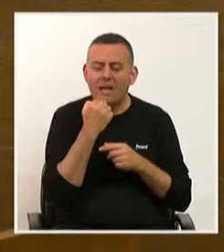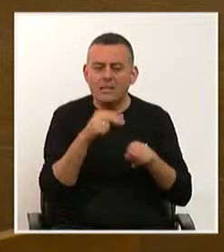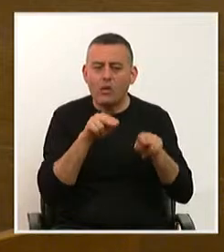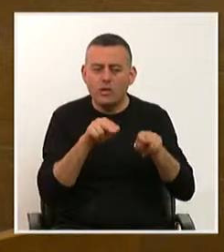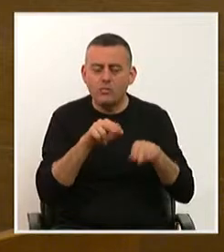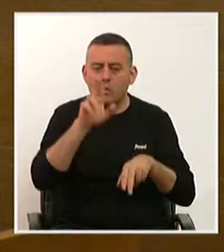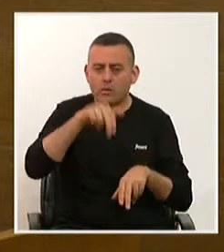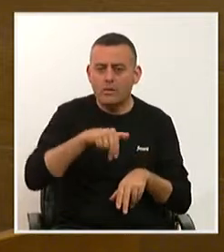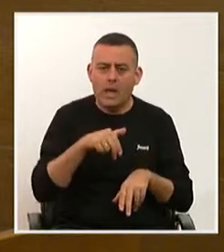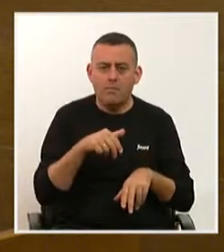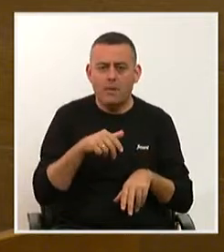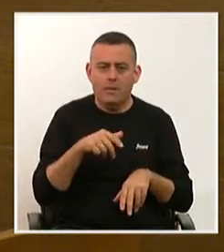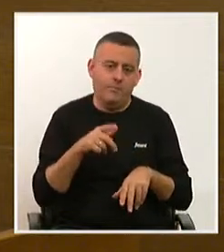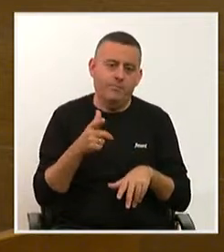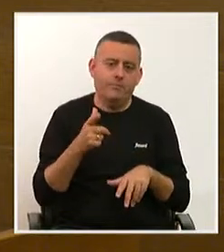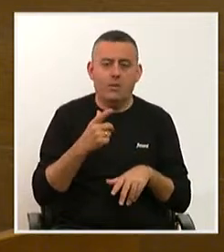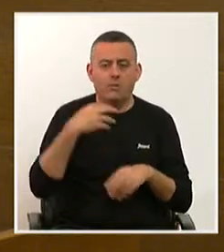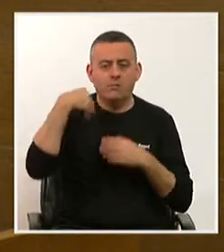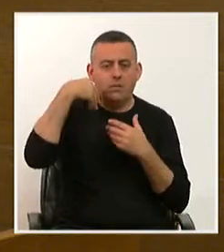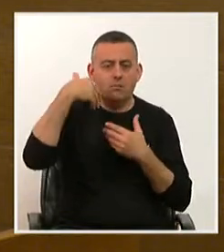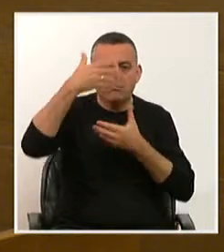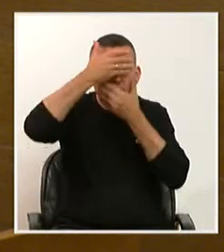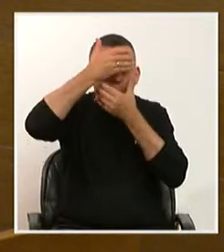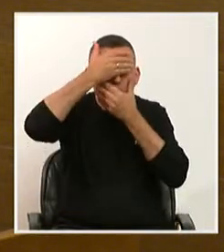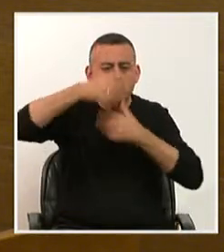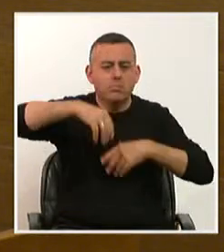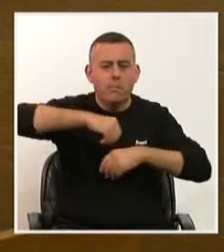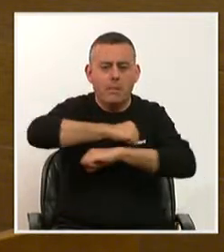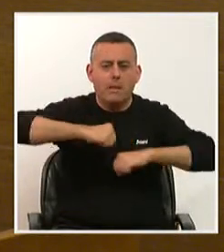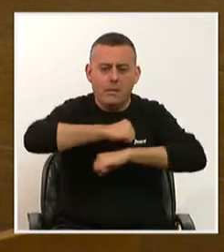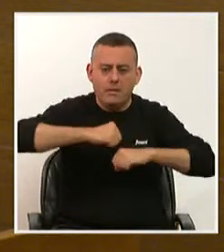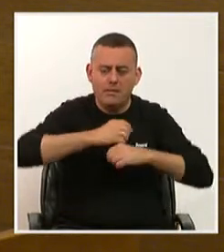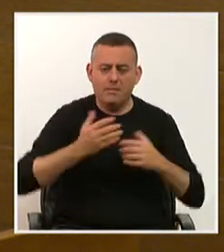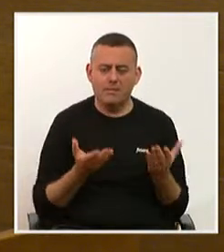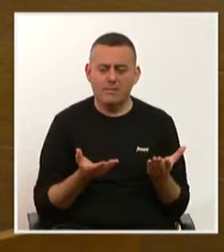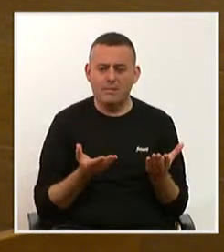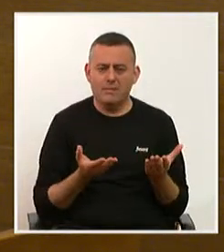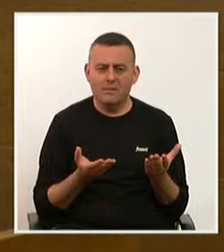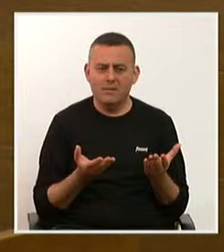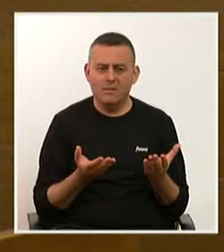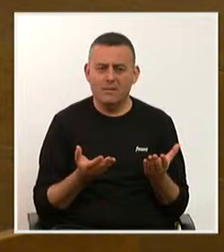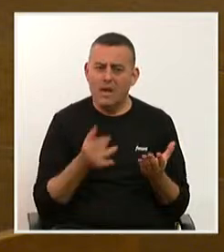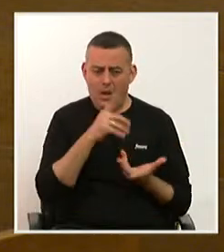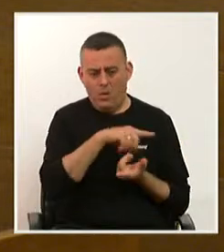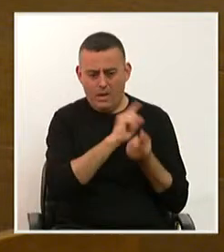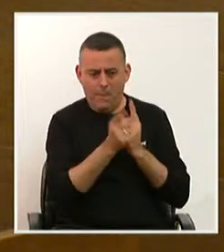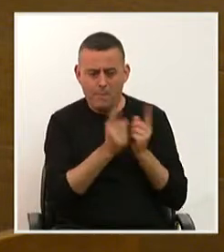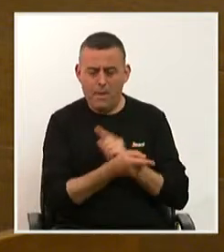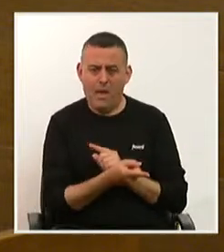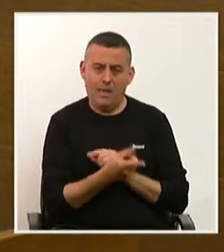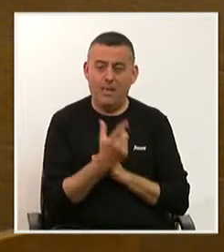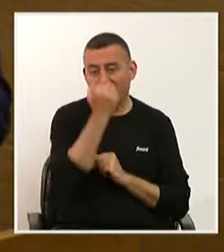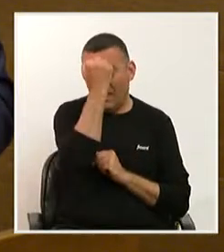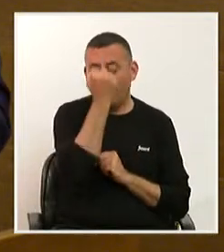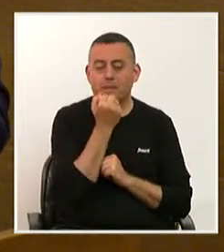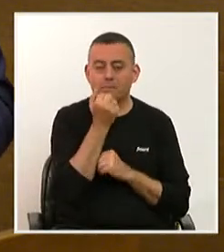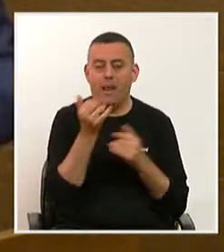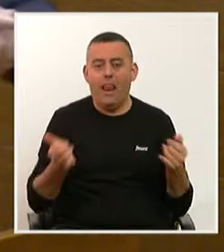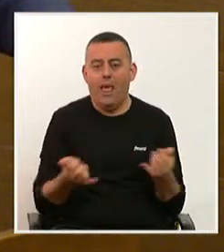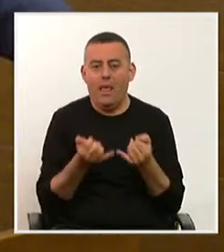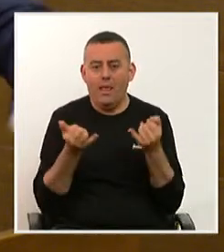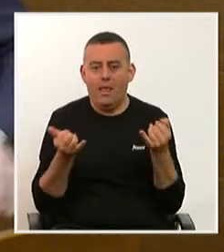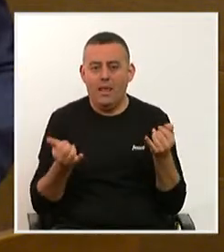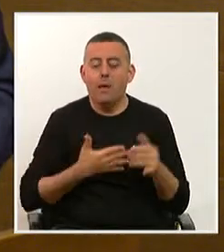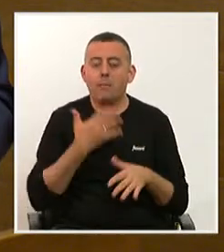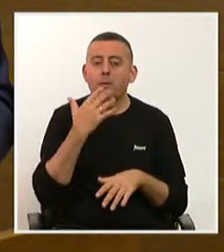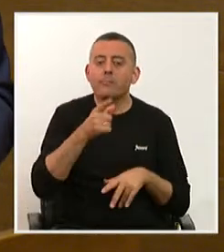interpretar una suerte de terrorismo Light Cuáles van a ser las consecuencias qu va a pasar por ejemplo con las decenas de yihadistas que